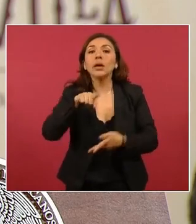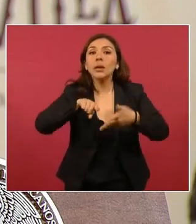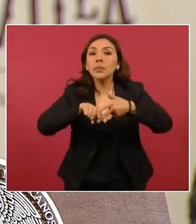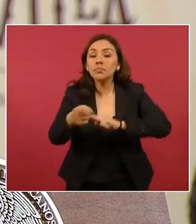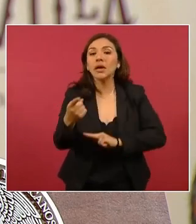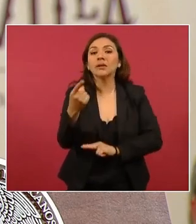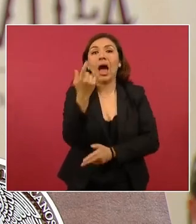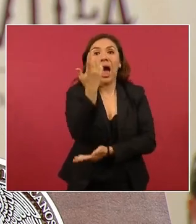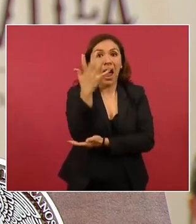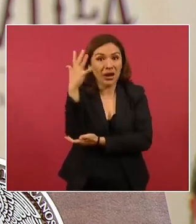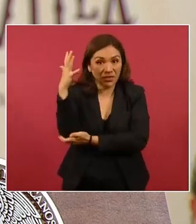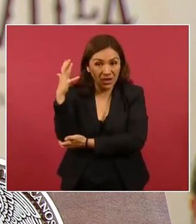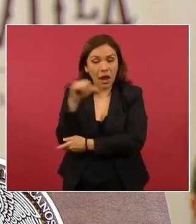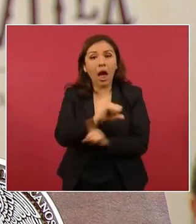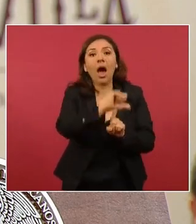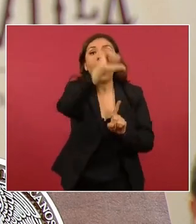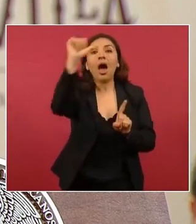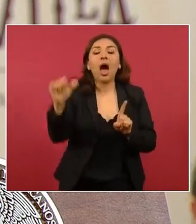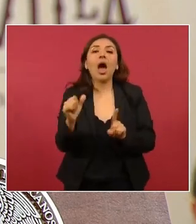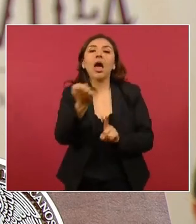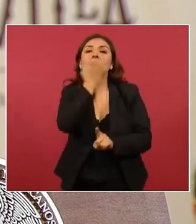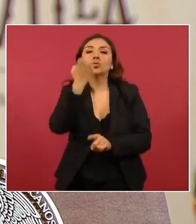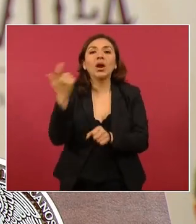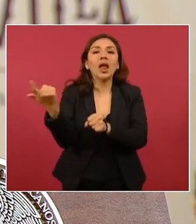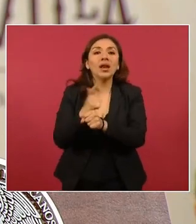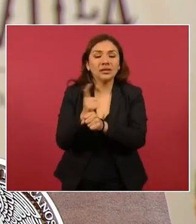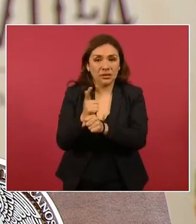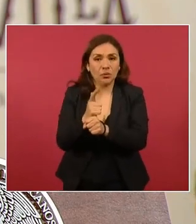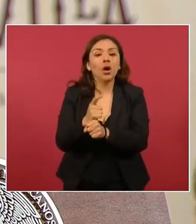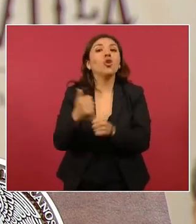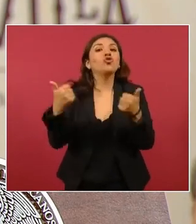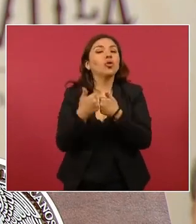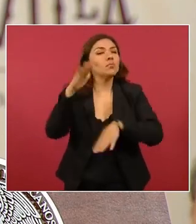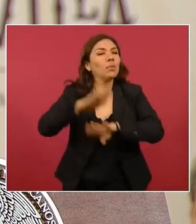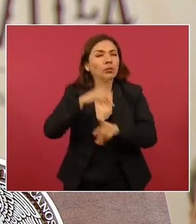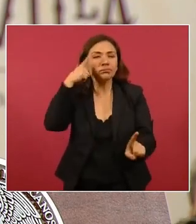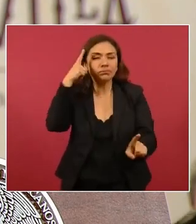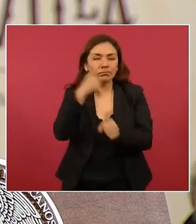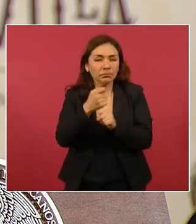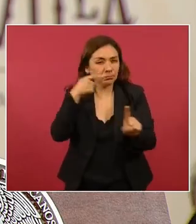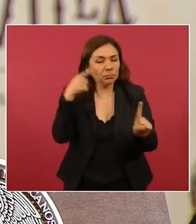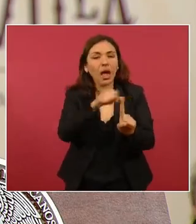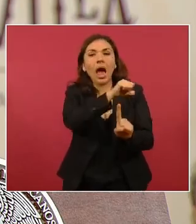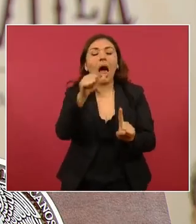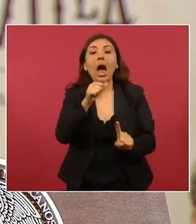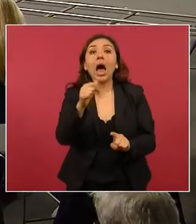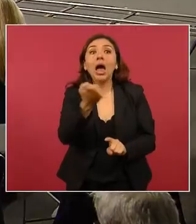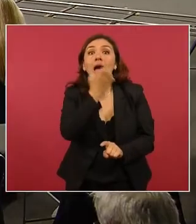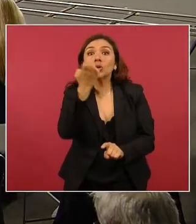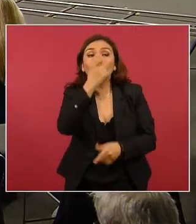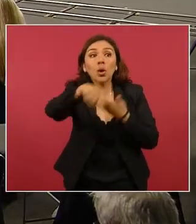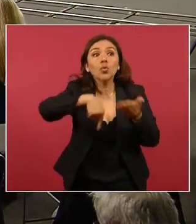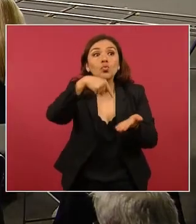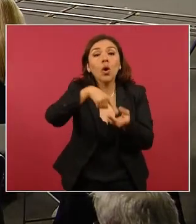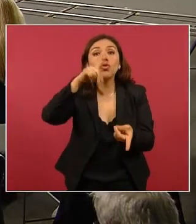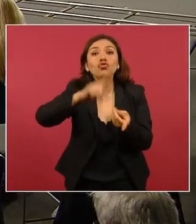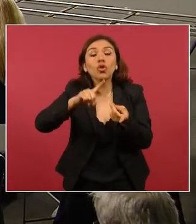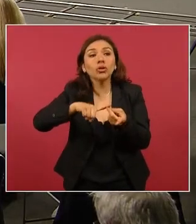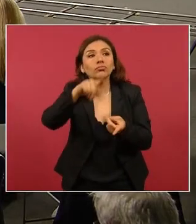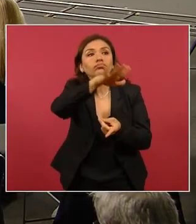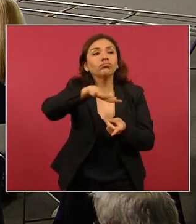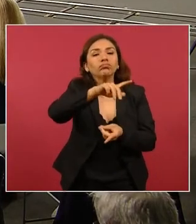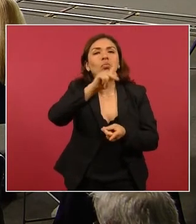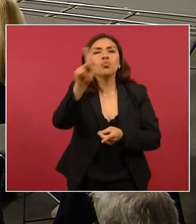nivel preescolar hasta el nivel licenciatura, priorizando a aquellos que se encuentran estudiando en escuelas ubicadas en